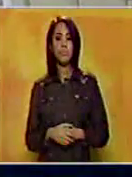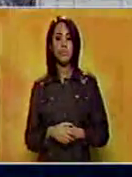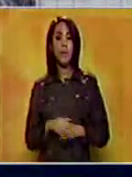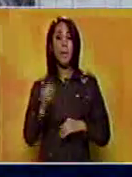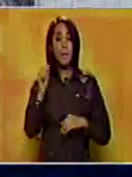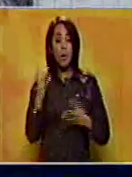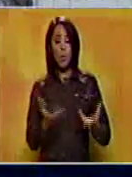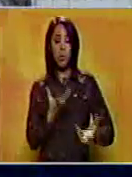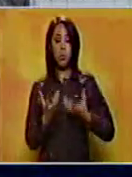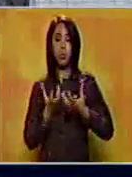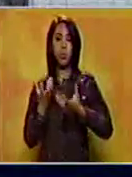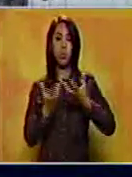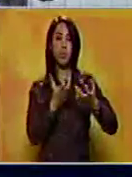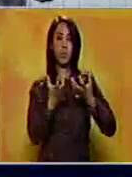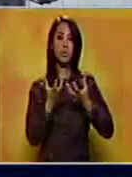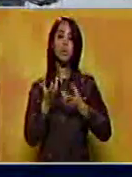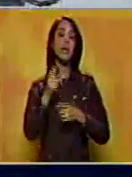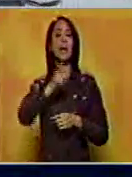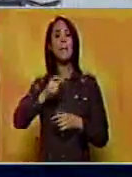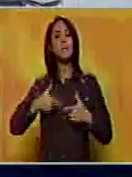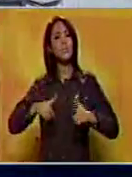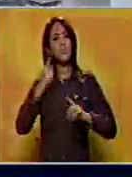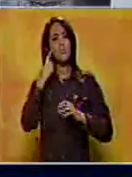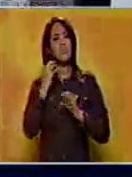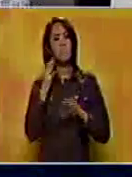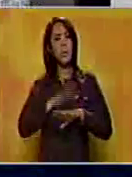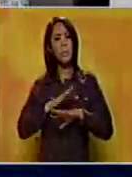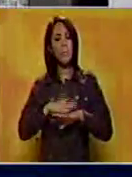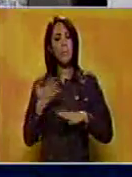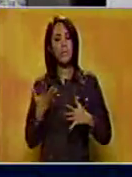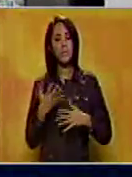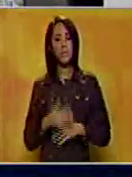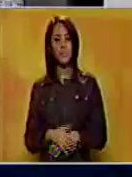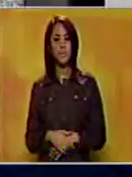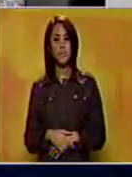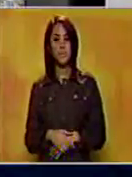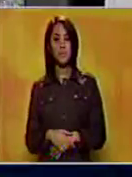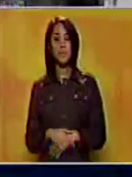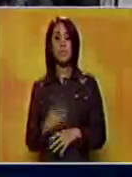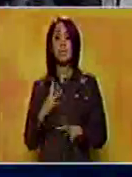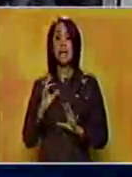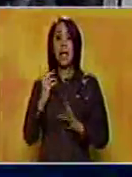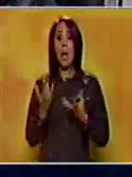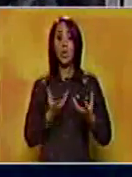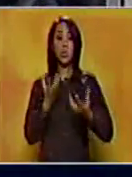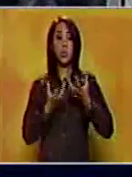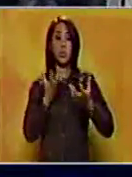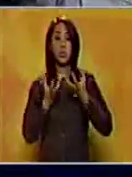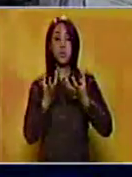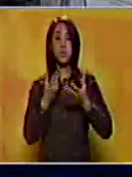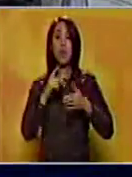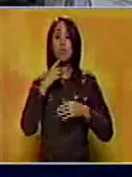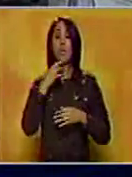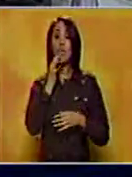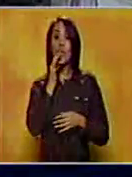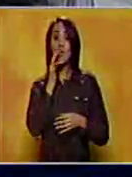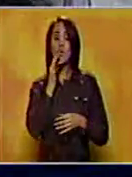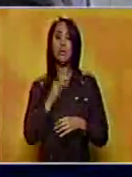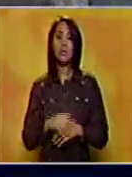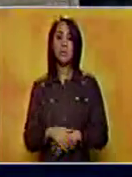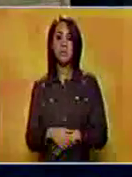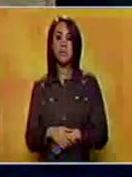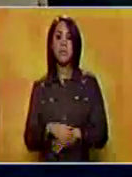todo el establecimiento. Autoridades no han adelantado posibles causas de las llamas, que aún no han sido controladas y que afectaron una superficie